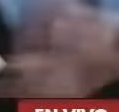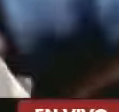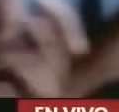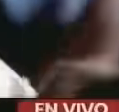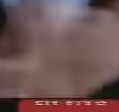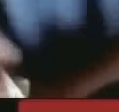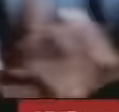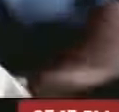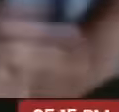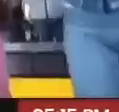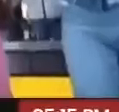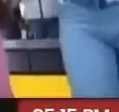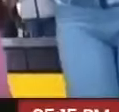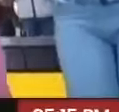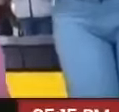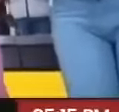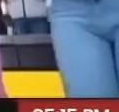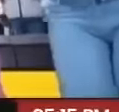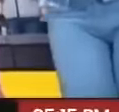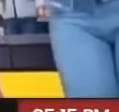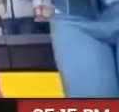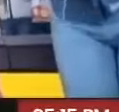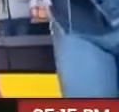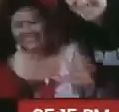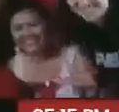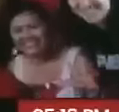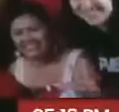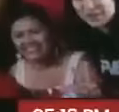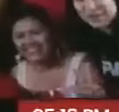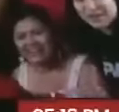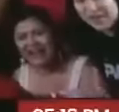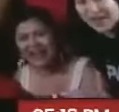bolivariana! ¡Hasta la victoria siempre!